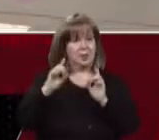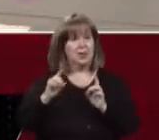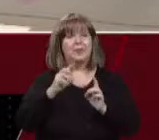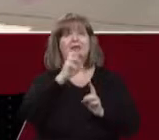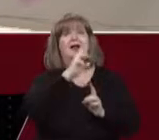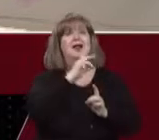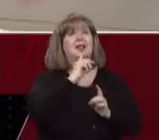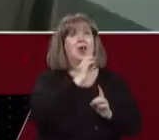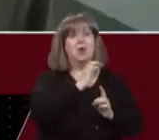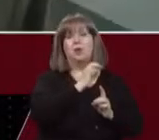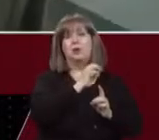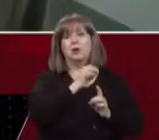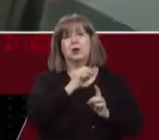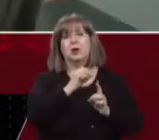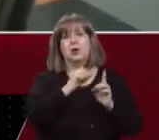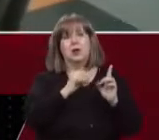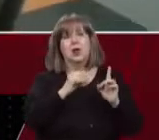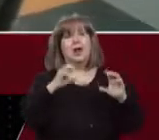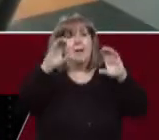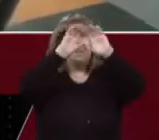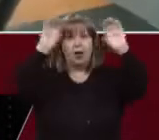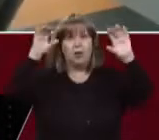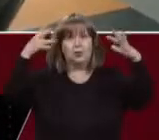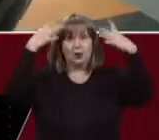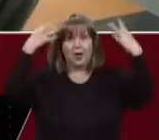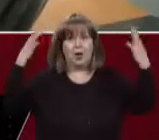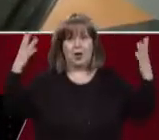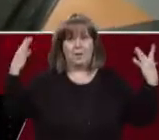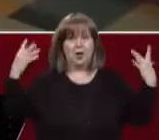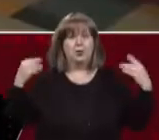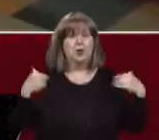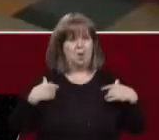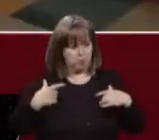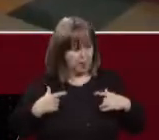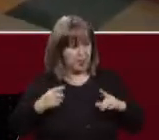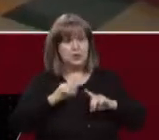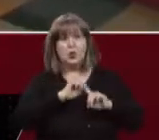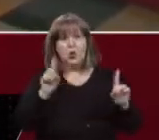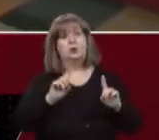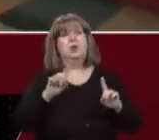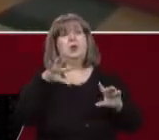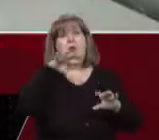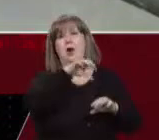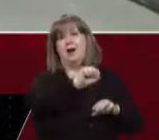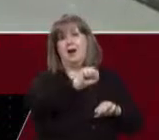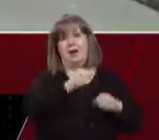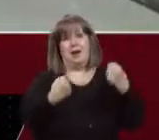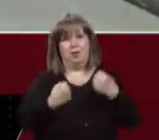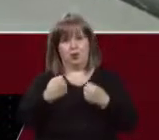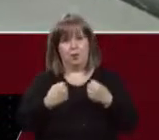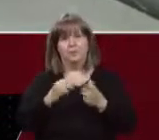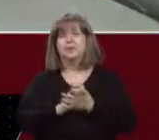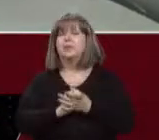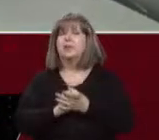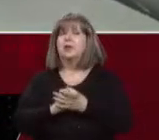control, sino que nosotros hay elementos como los espejos y demás que nosotros también podemos sancionar o retener el vehículo. Todo lo que siempre se pide. Chicos, les doy